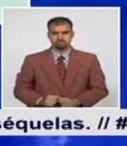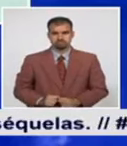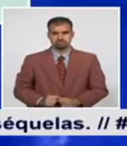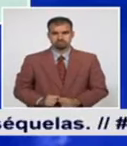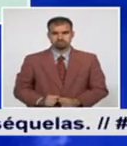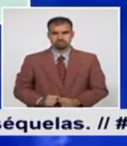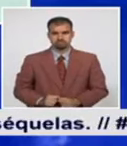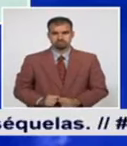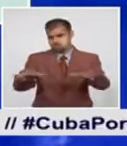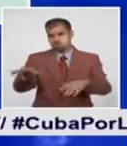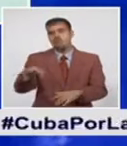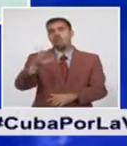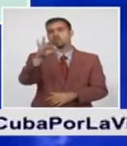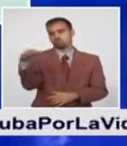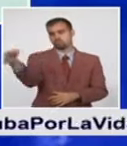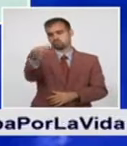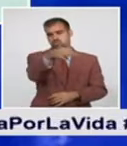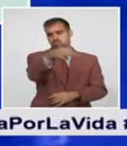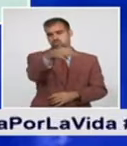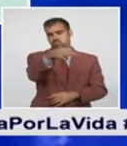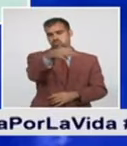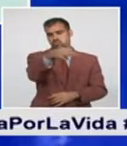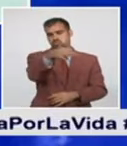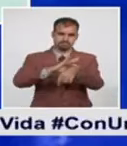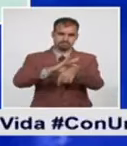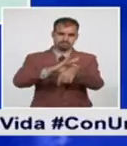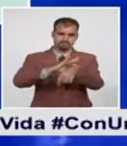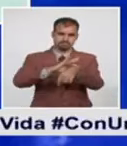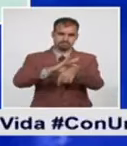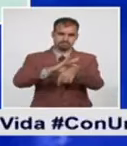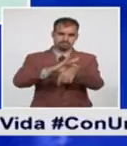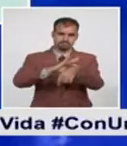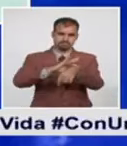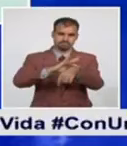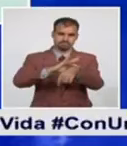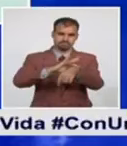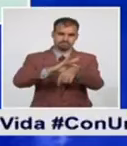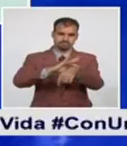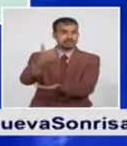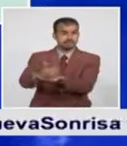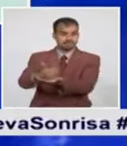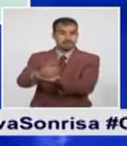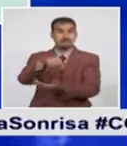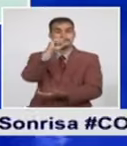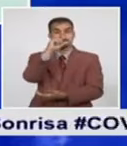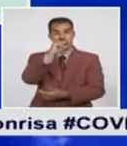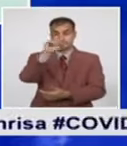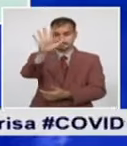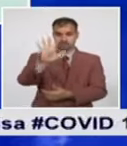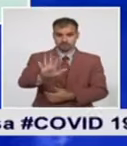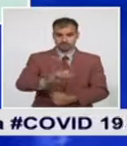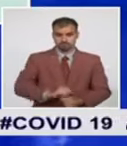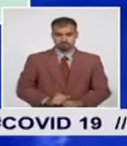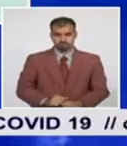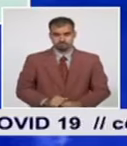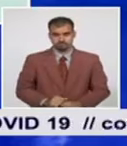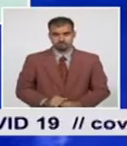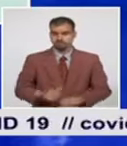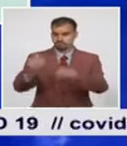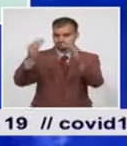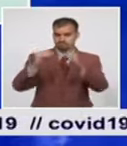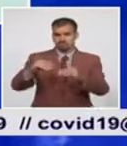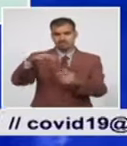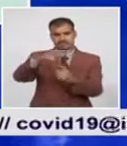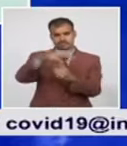de sus 11 municipios. Los mayores cifras en Artemisa y Bauta con 5 cada uno, San Cristóbal